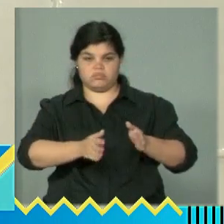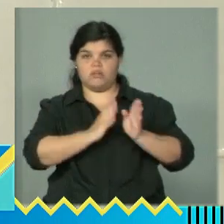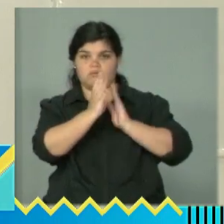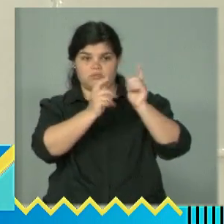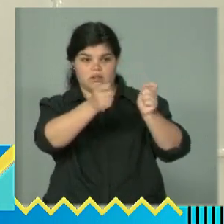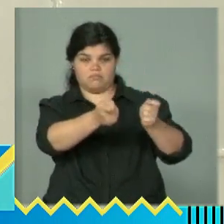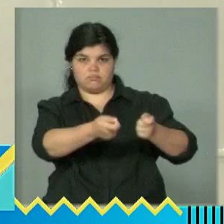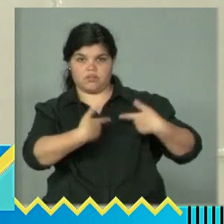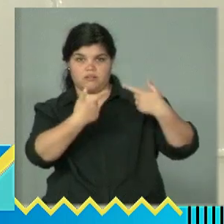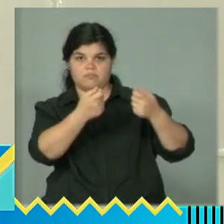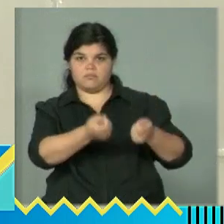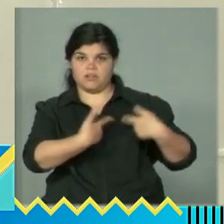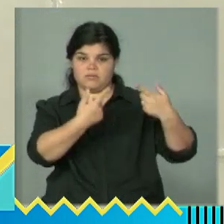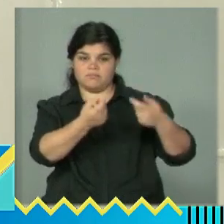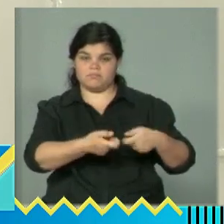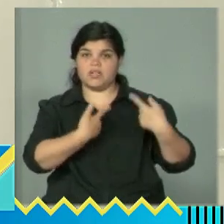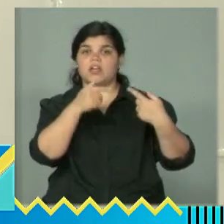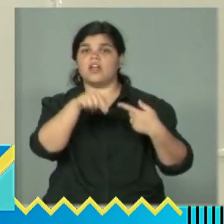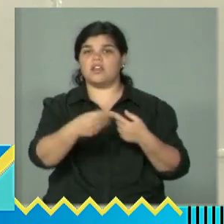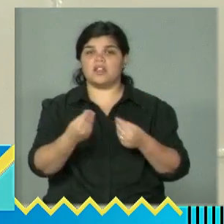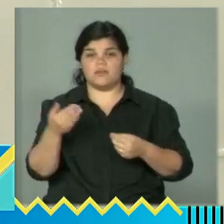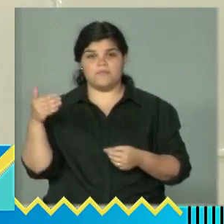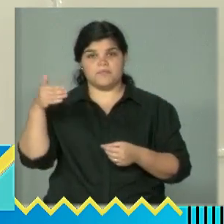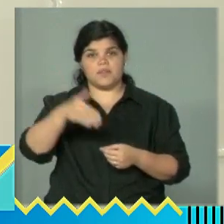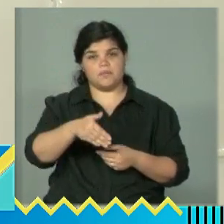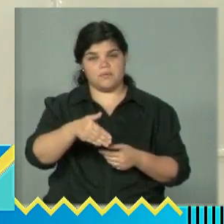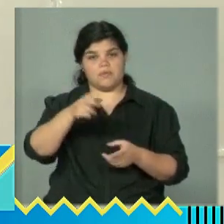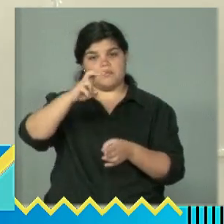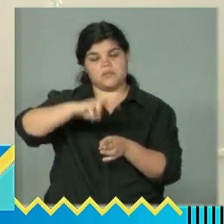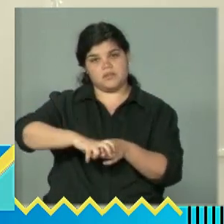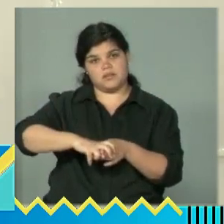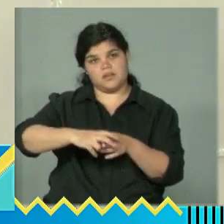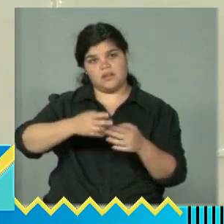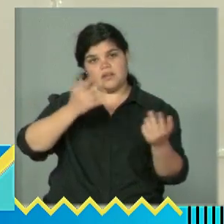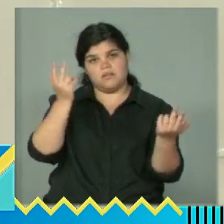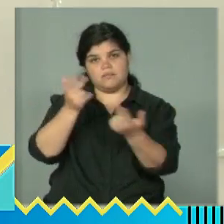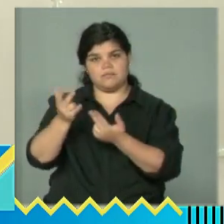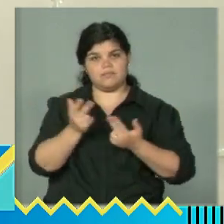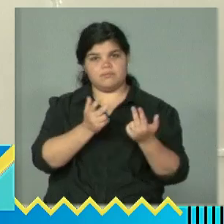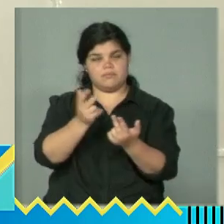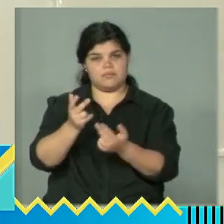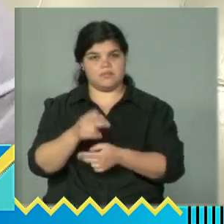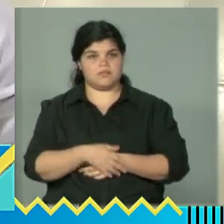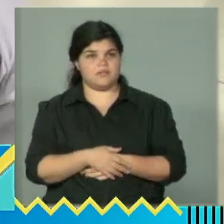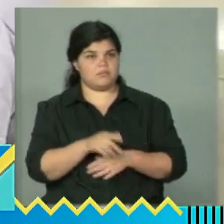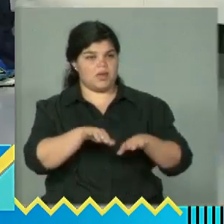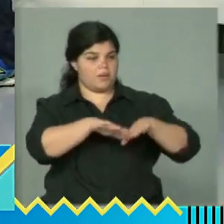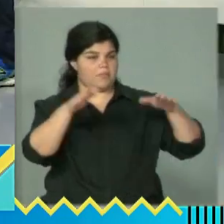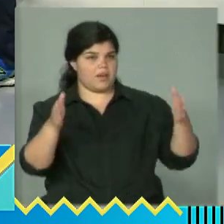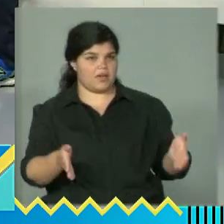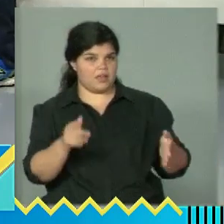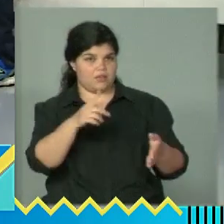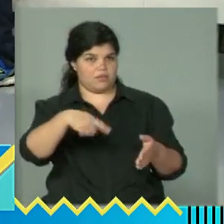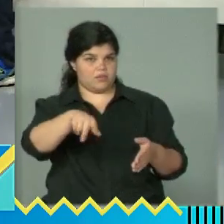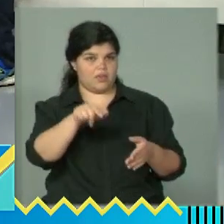te presta para que vos vayas y te sentés y comas. Hay una maqueta acá, que si la cámara lo puede